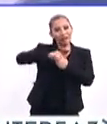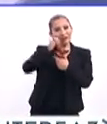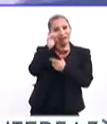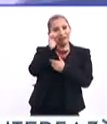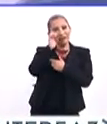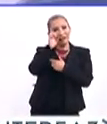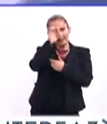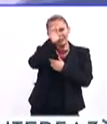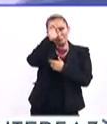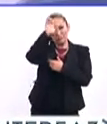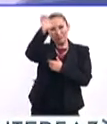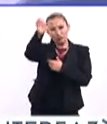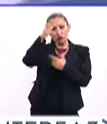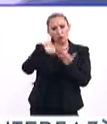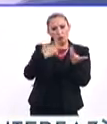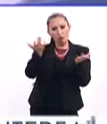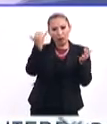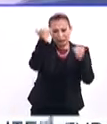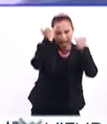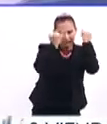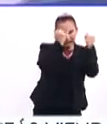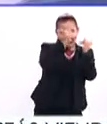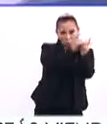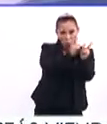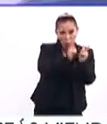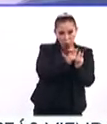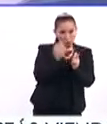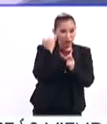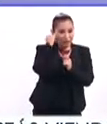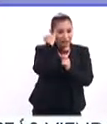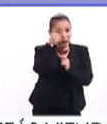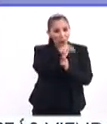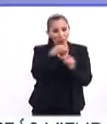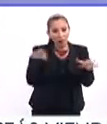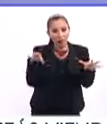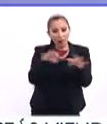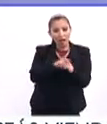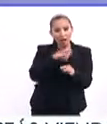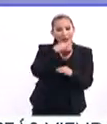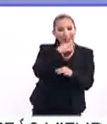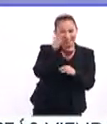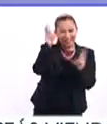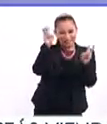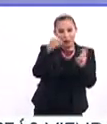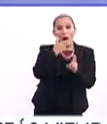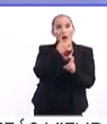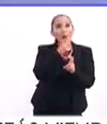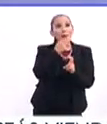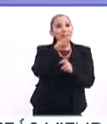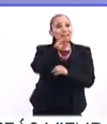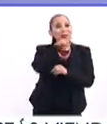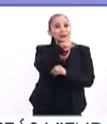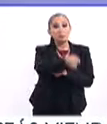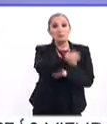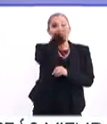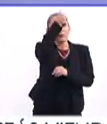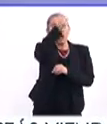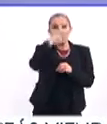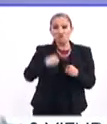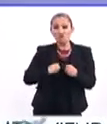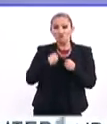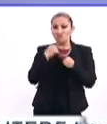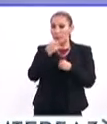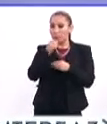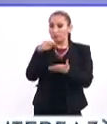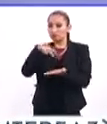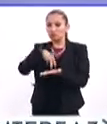la mitología, digamos, de los pueblos originarios tienen que ver con el maíz, ¿no? Acuérdense de los hombres de maíz, que fueron los primeros